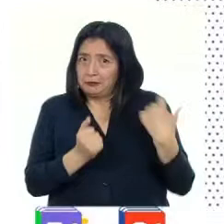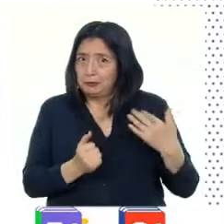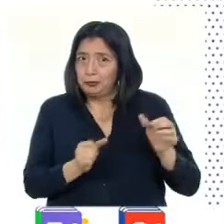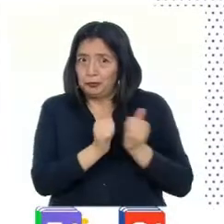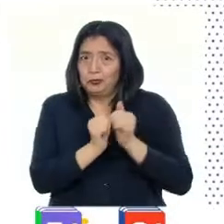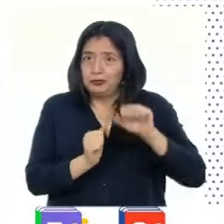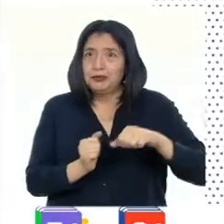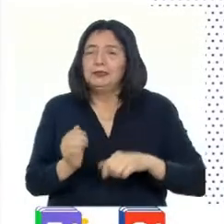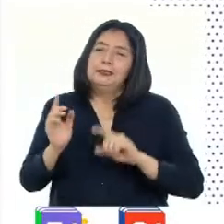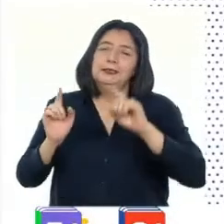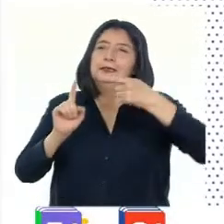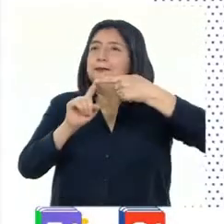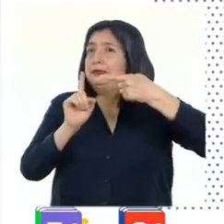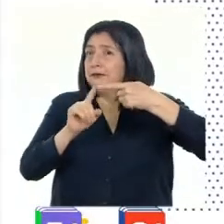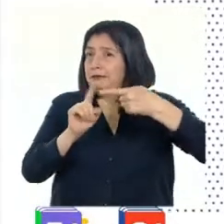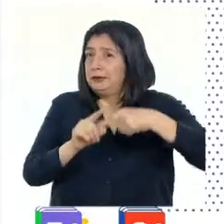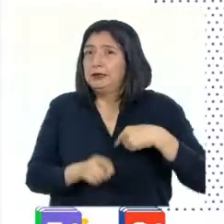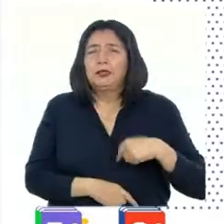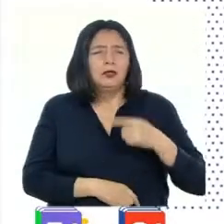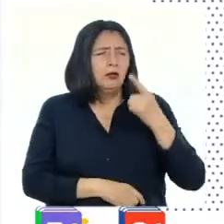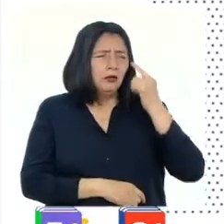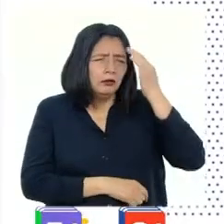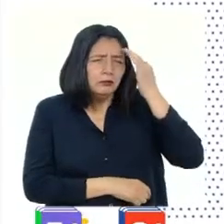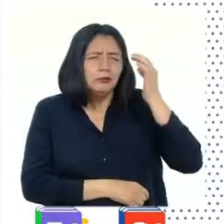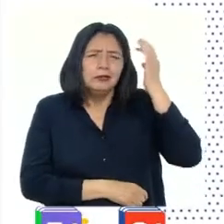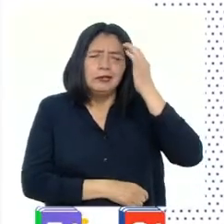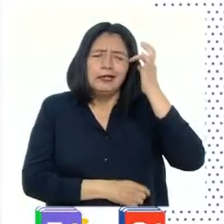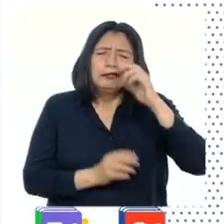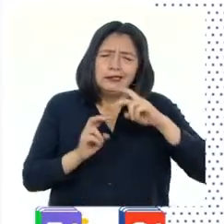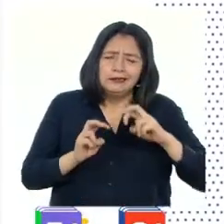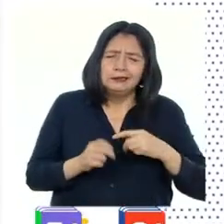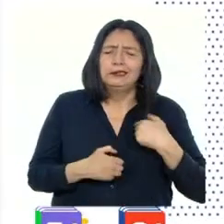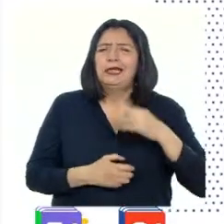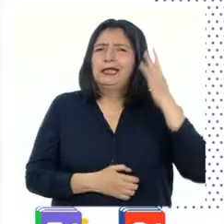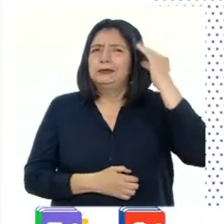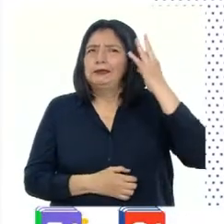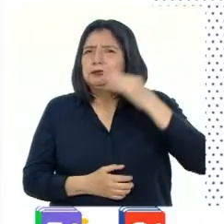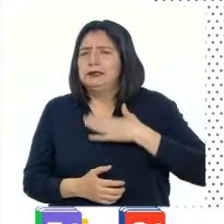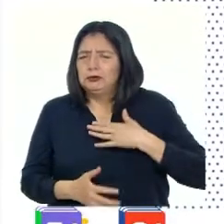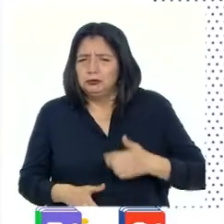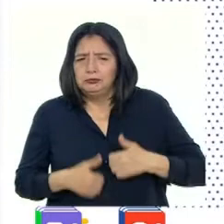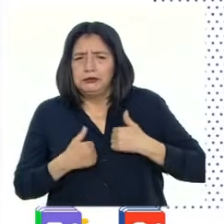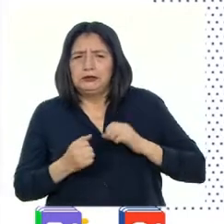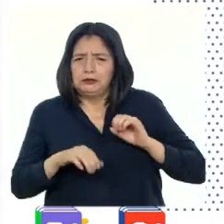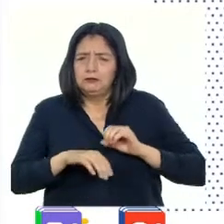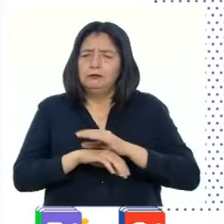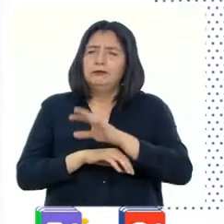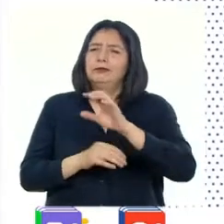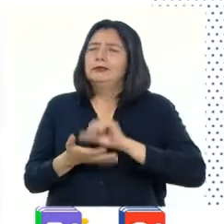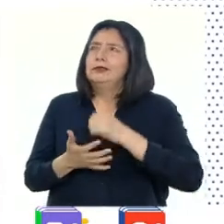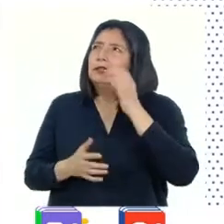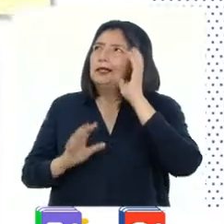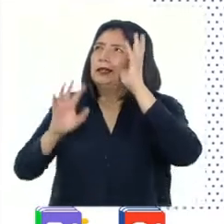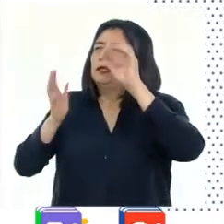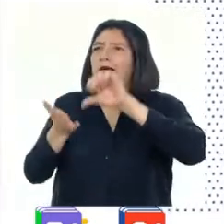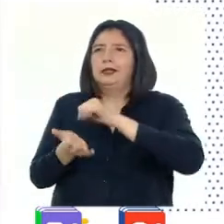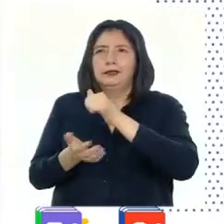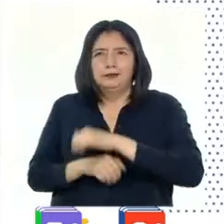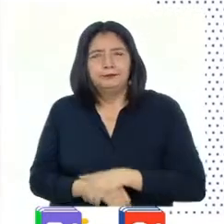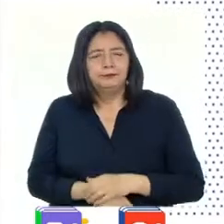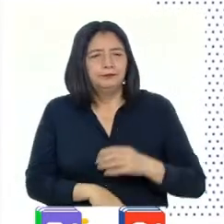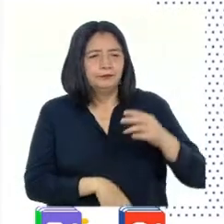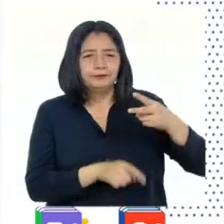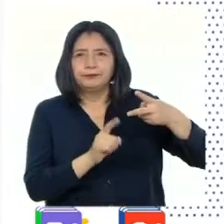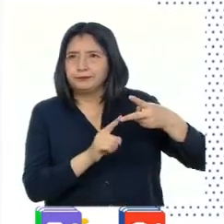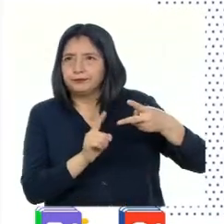juntos? En la primera actividad conocimos cómo la reflexión sobre las experiencias de vida influye en la creación artística. En